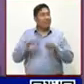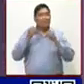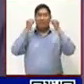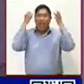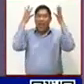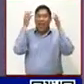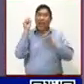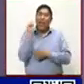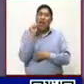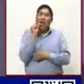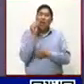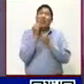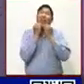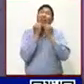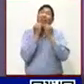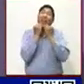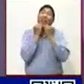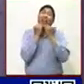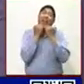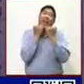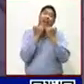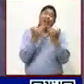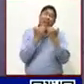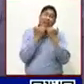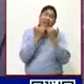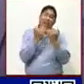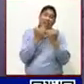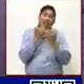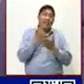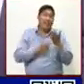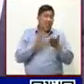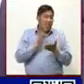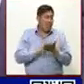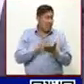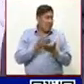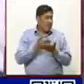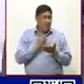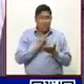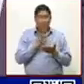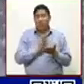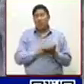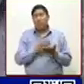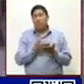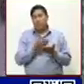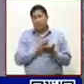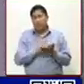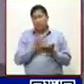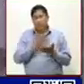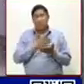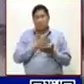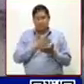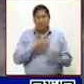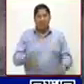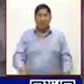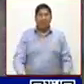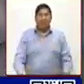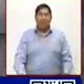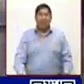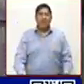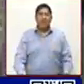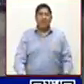Mira, harto arroz hemos traído. Sí, gracias, gracias. ¿Qué vas a cocinar ahora? Sí, voy a cocinar.